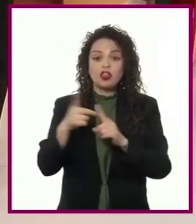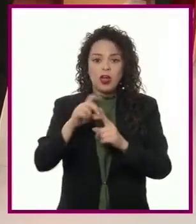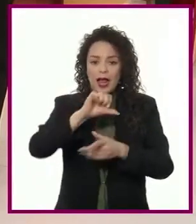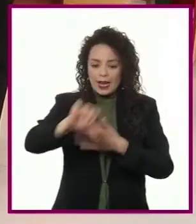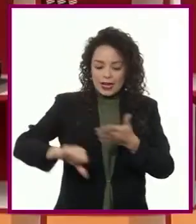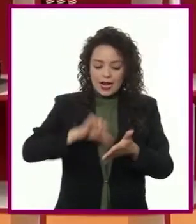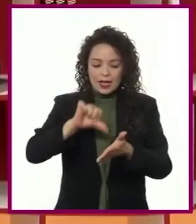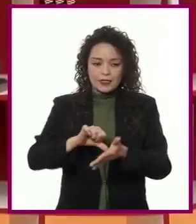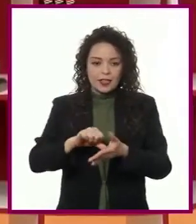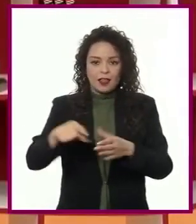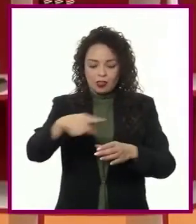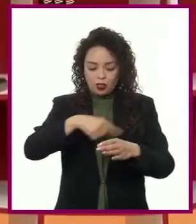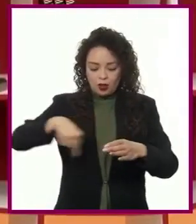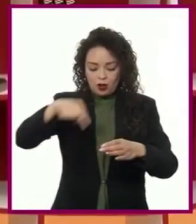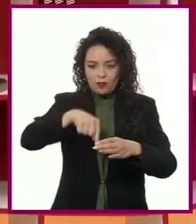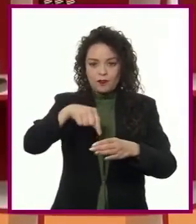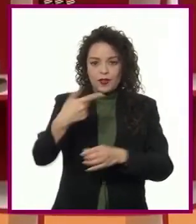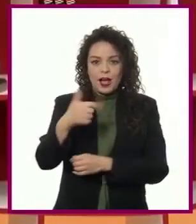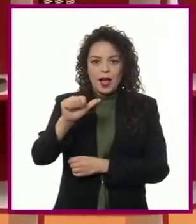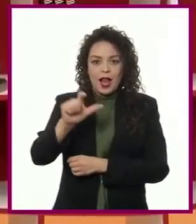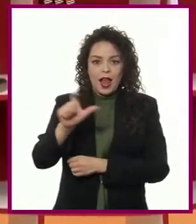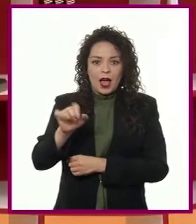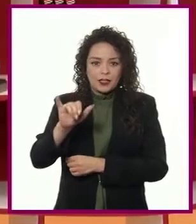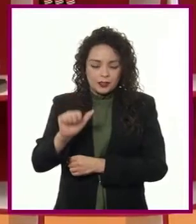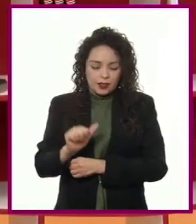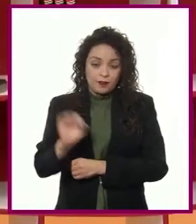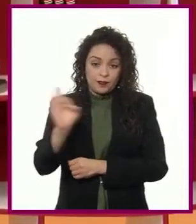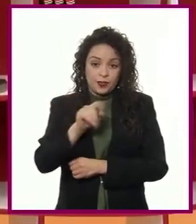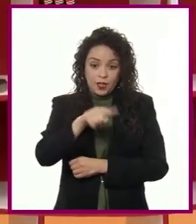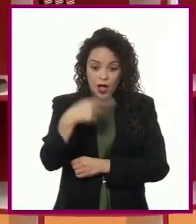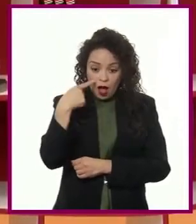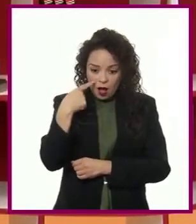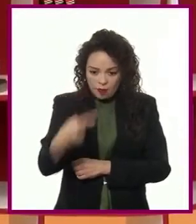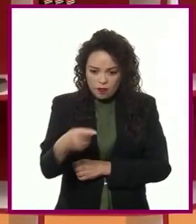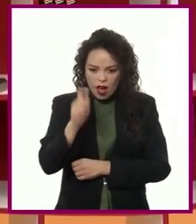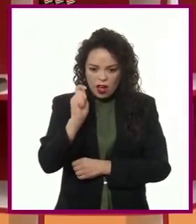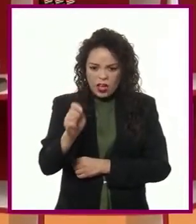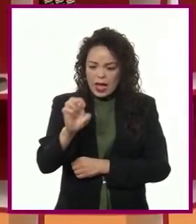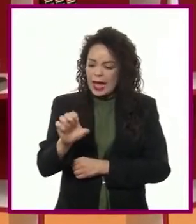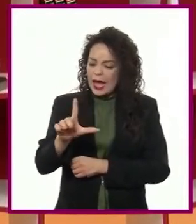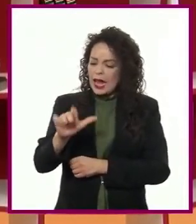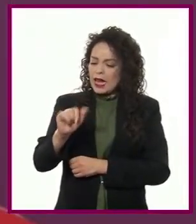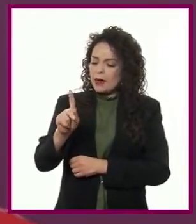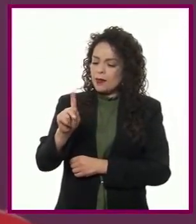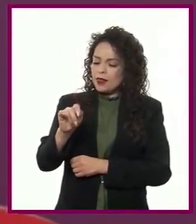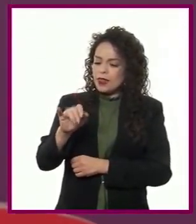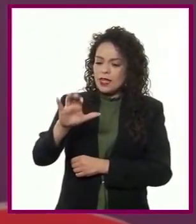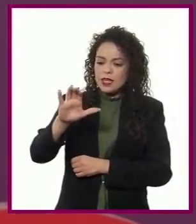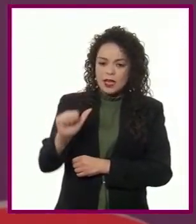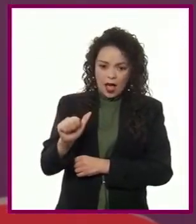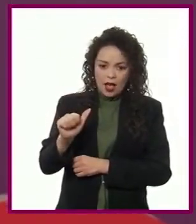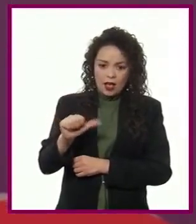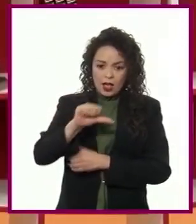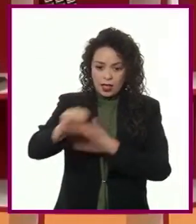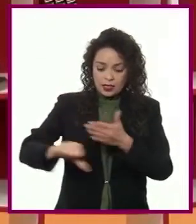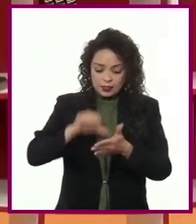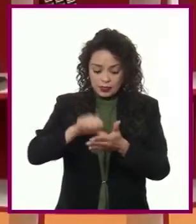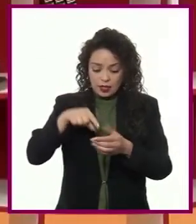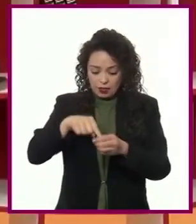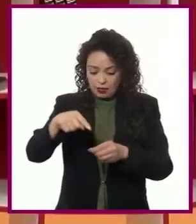galaxia. Si se observa una superficie con forma elíptica que rodea el centro de una galaxia